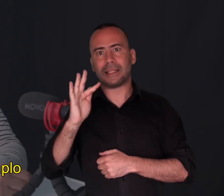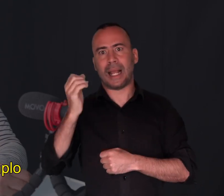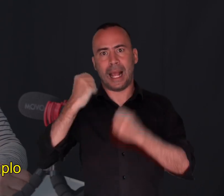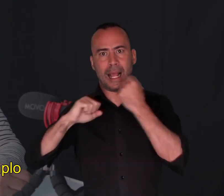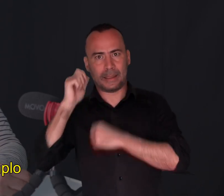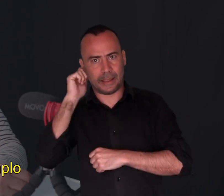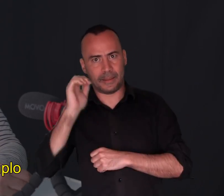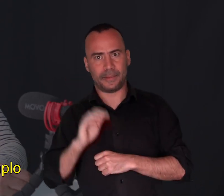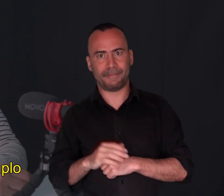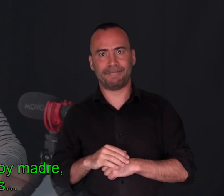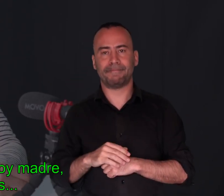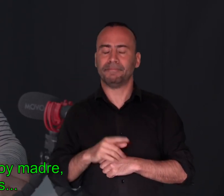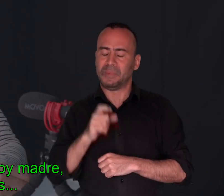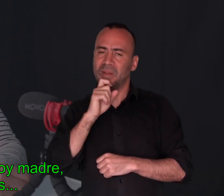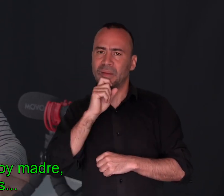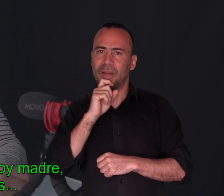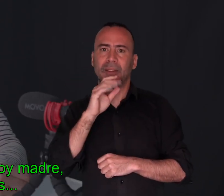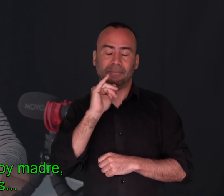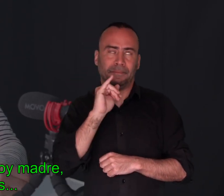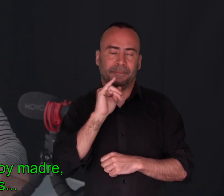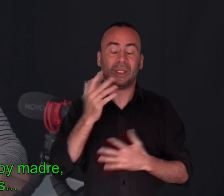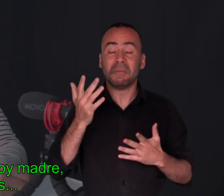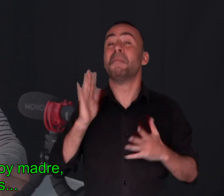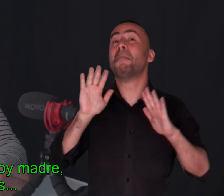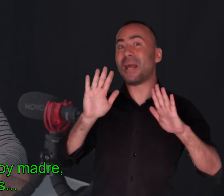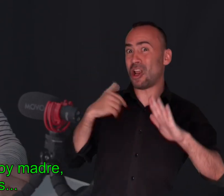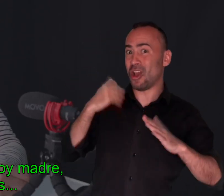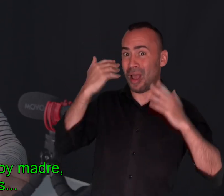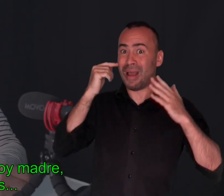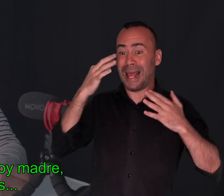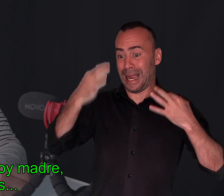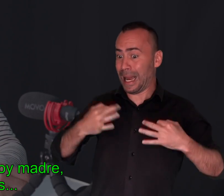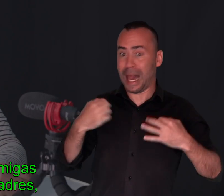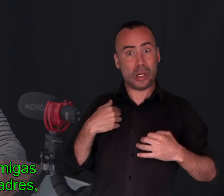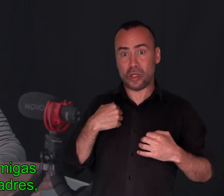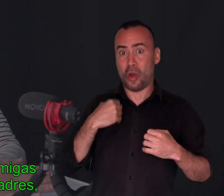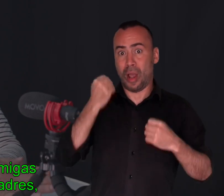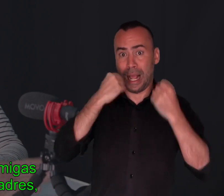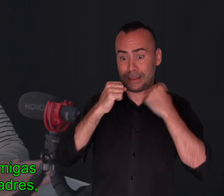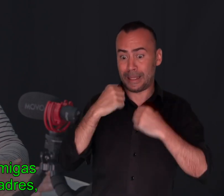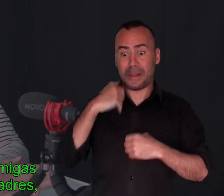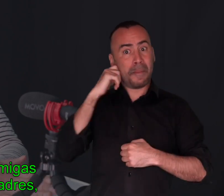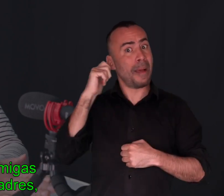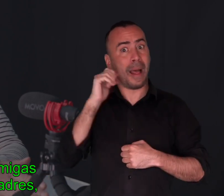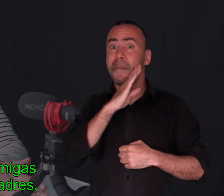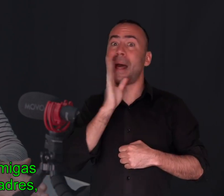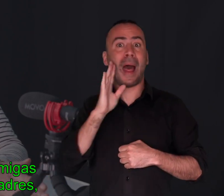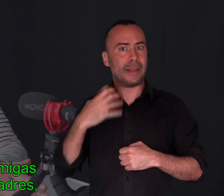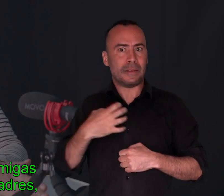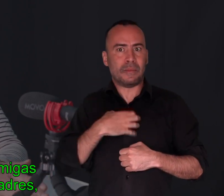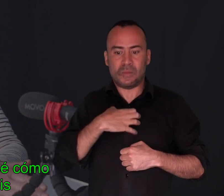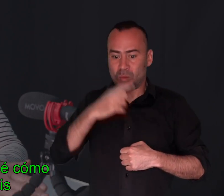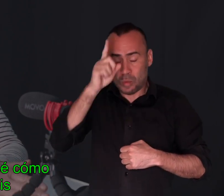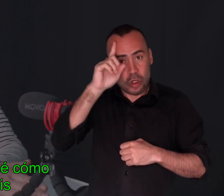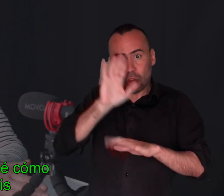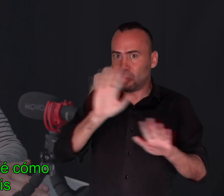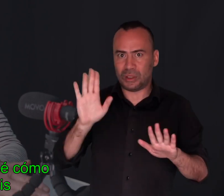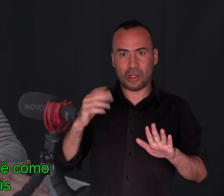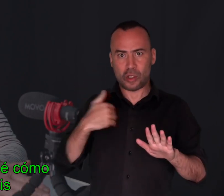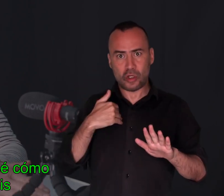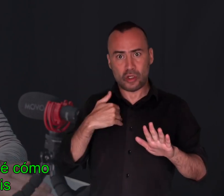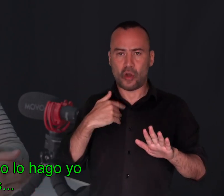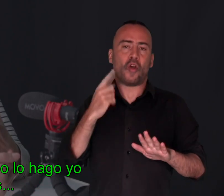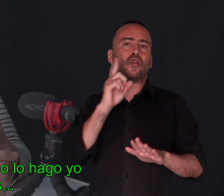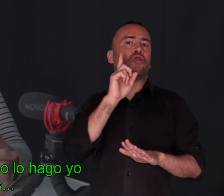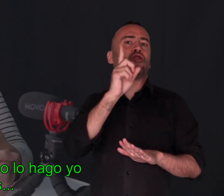lo es Es que yo no soy madre entonces yo yo mis amigas actrices madres yo digo no sé